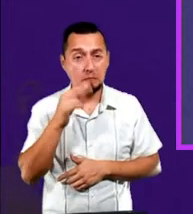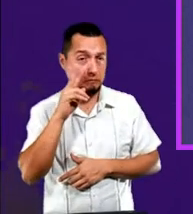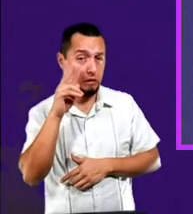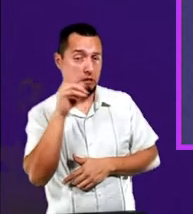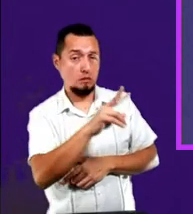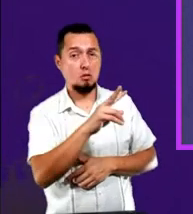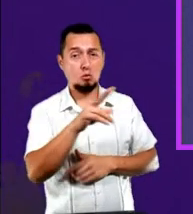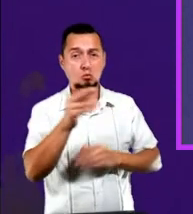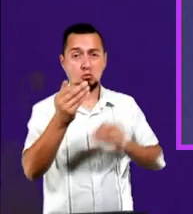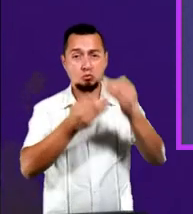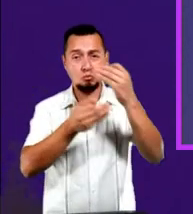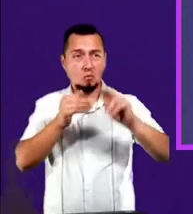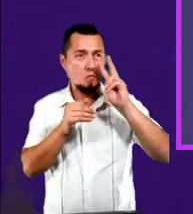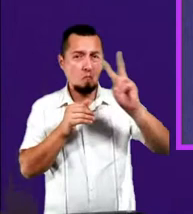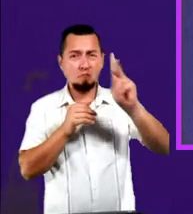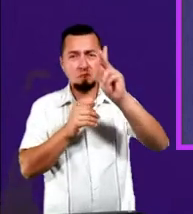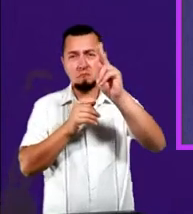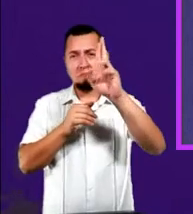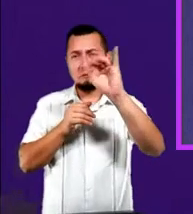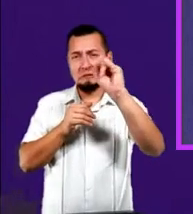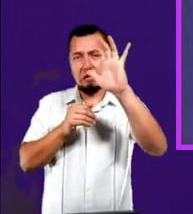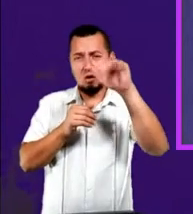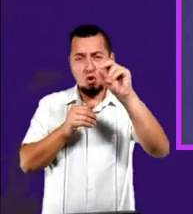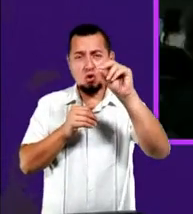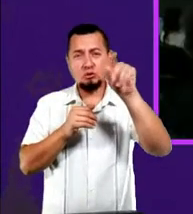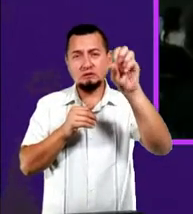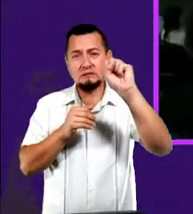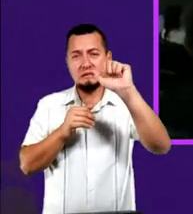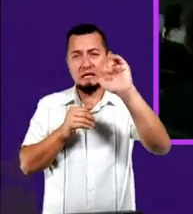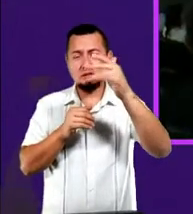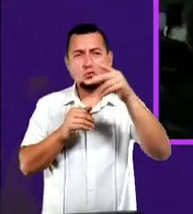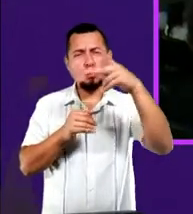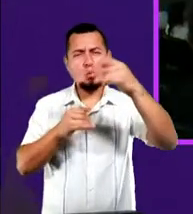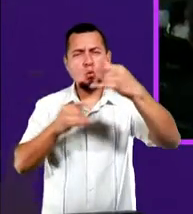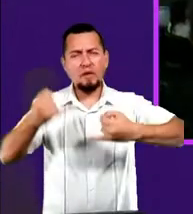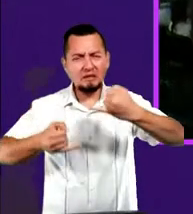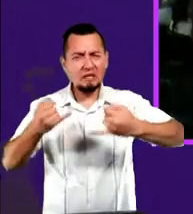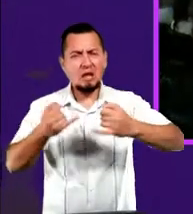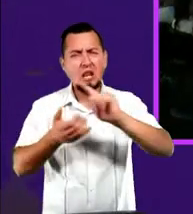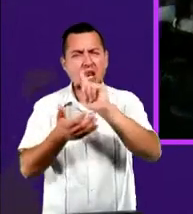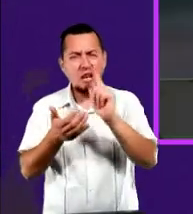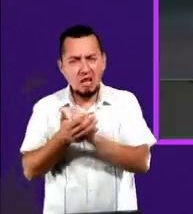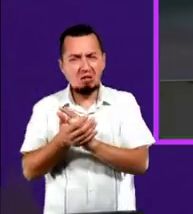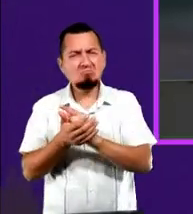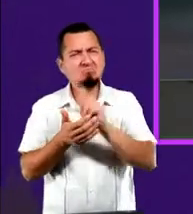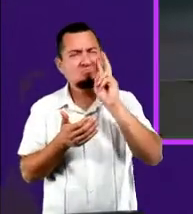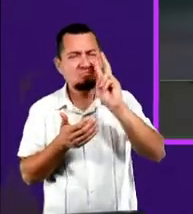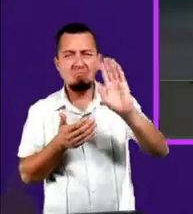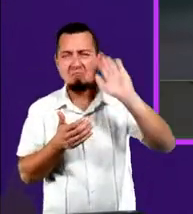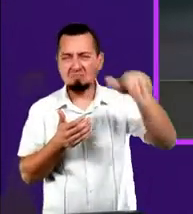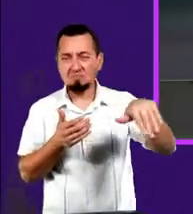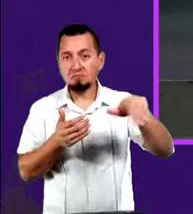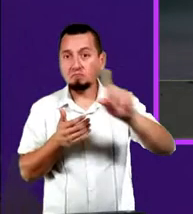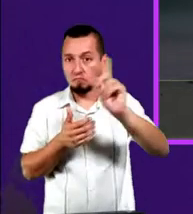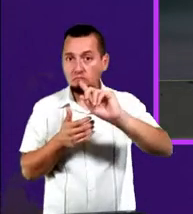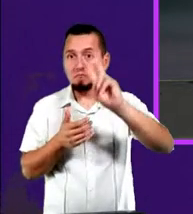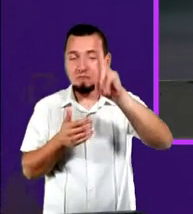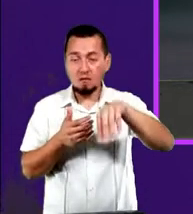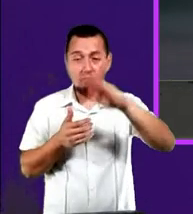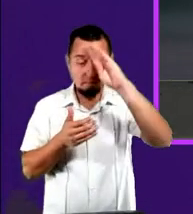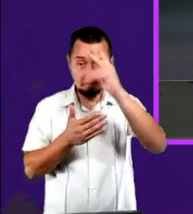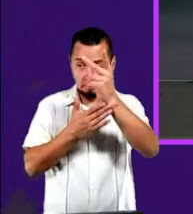solo en la vida jurídica, política, porque Sánchez también diseñó un modelo de justicia